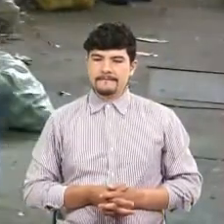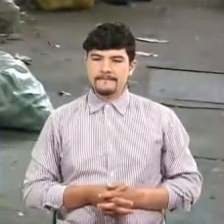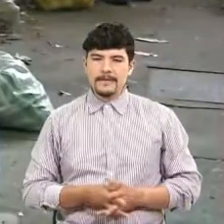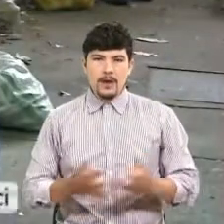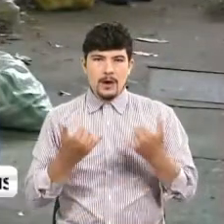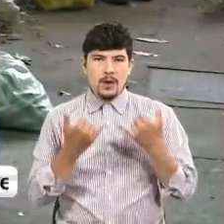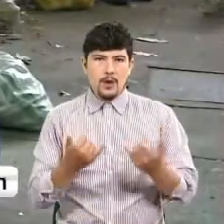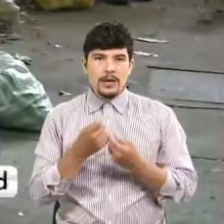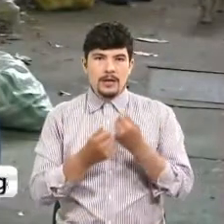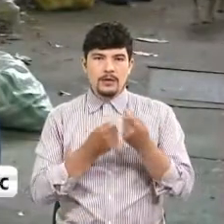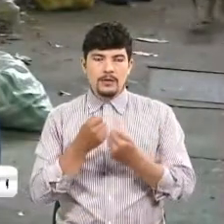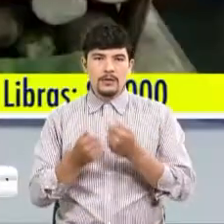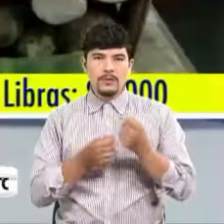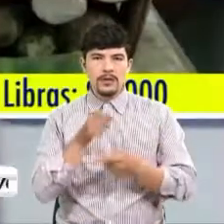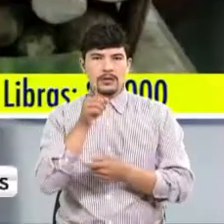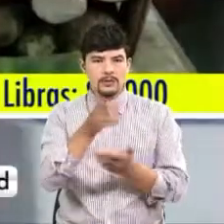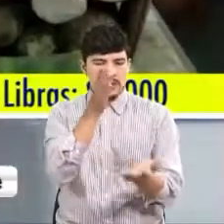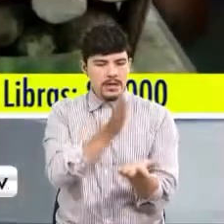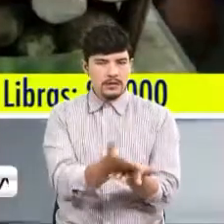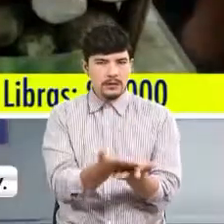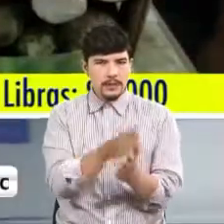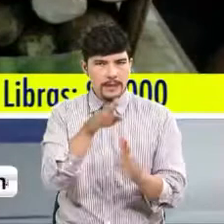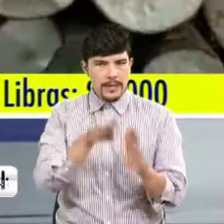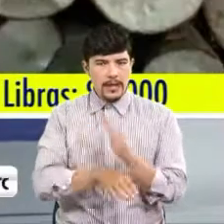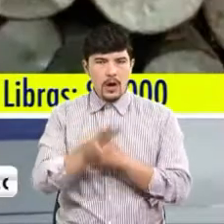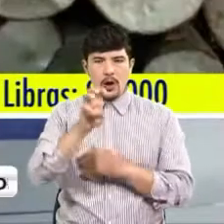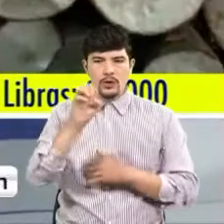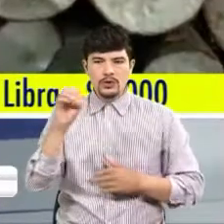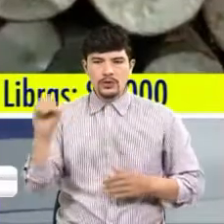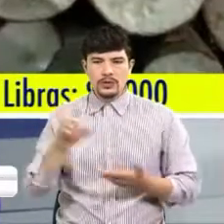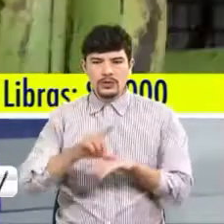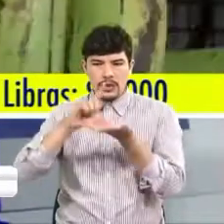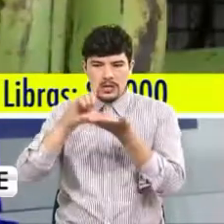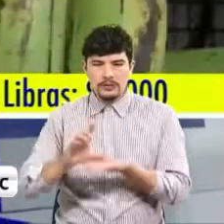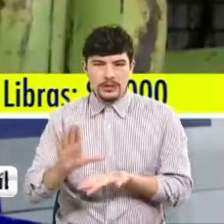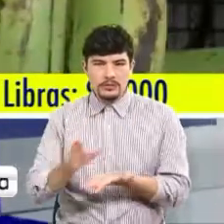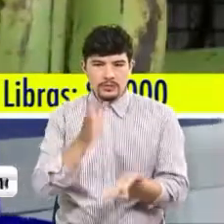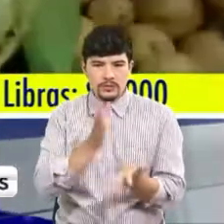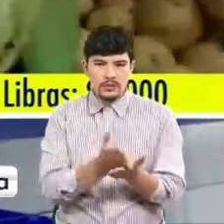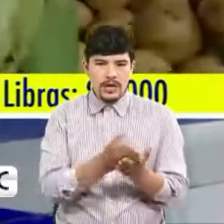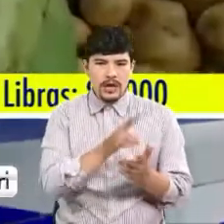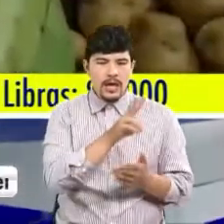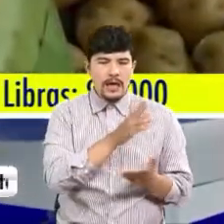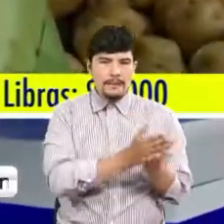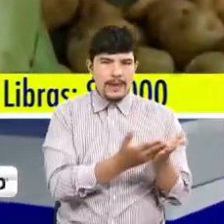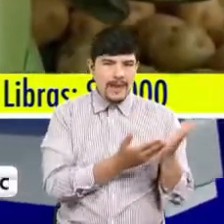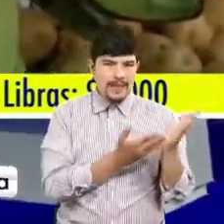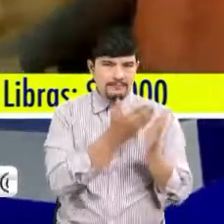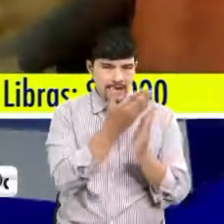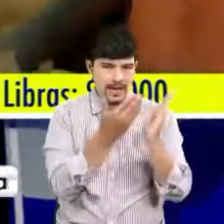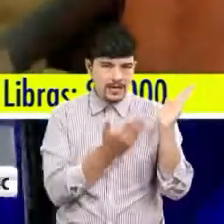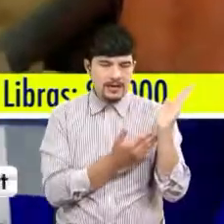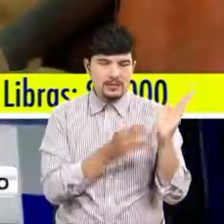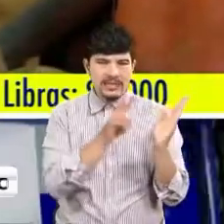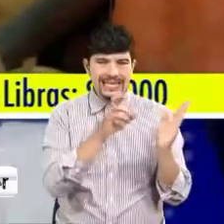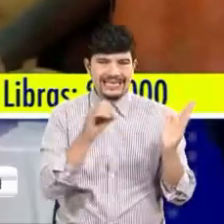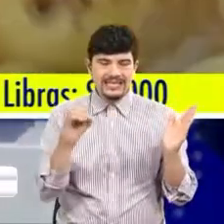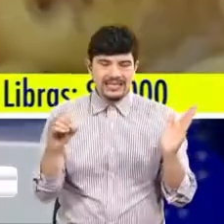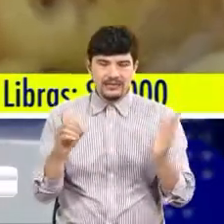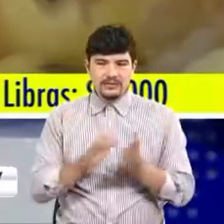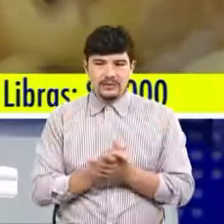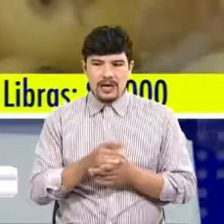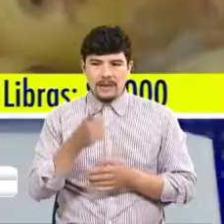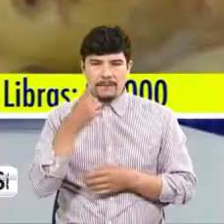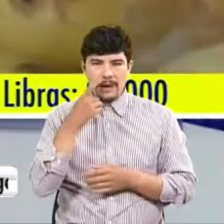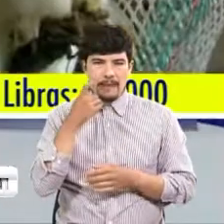Hoy en Economía de Bolsillo encuentra la yuca barata a 800 pesitos la libra de yuca. Plátano a 703 en 2000. Papa amarilla 3 libras